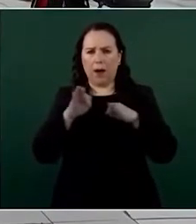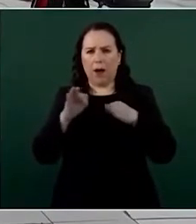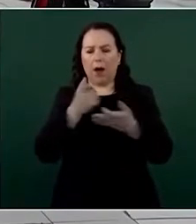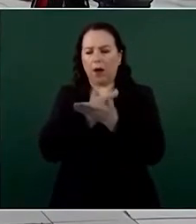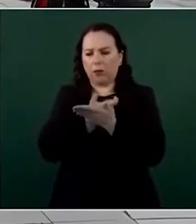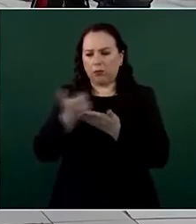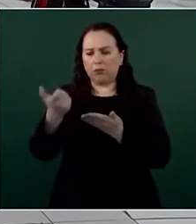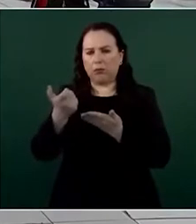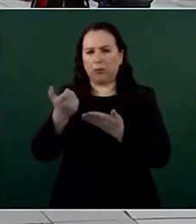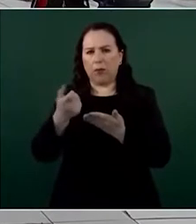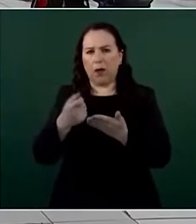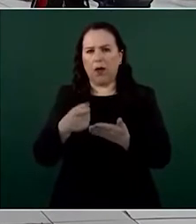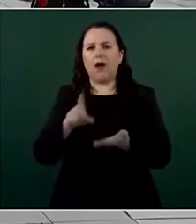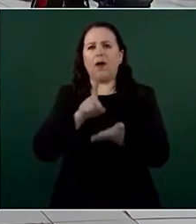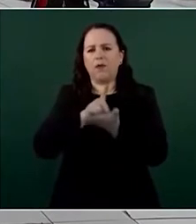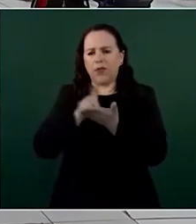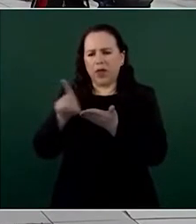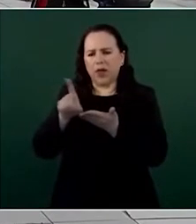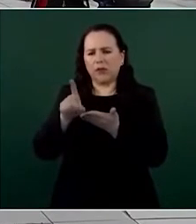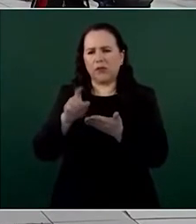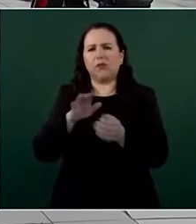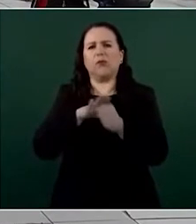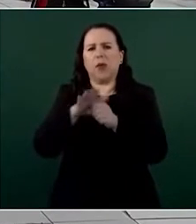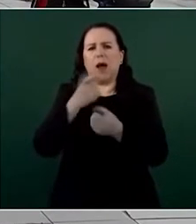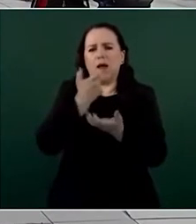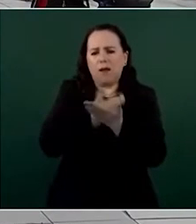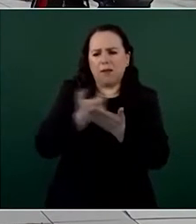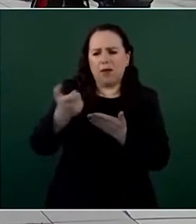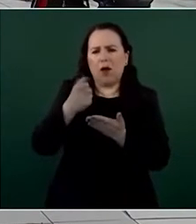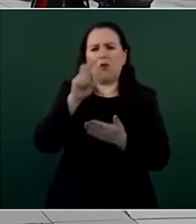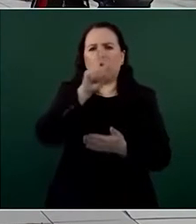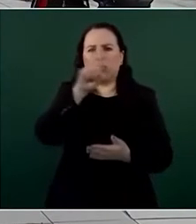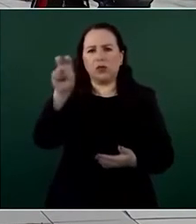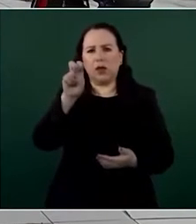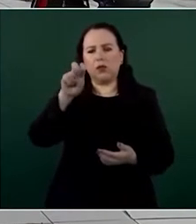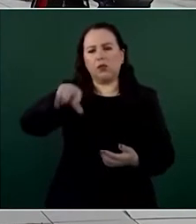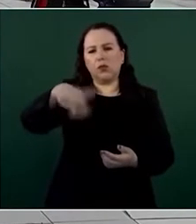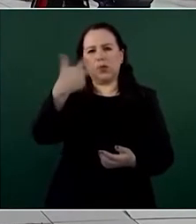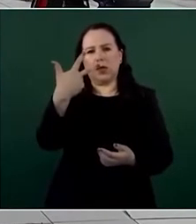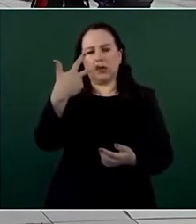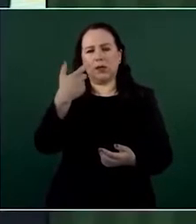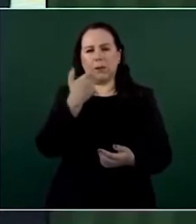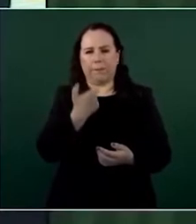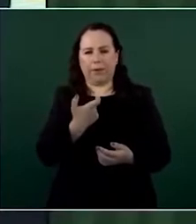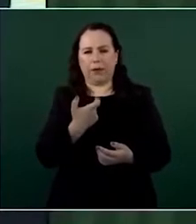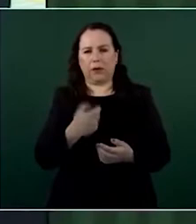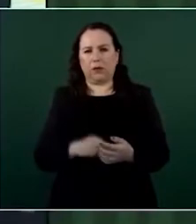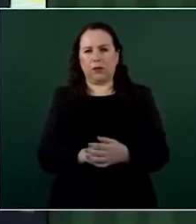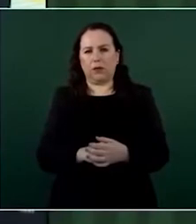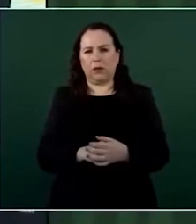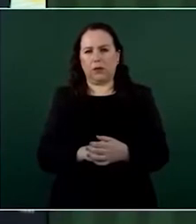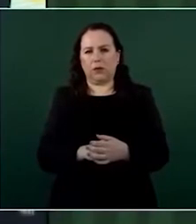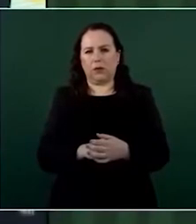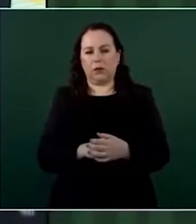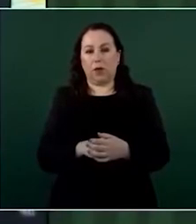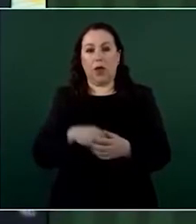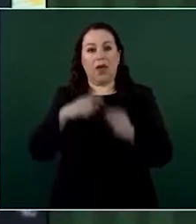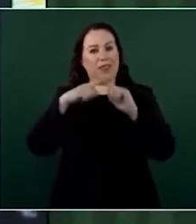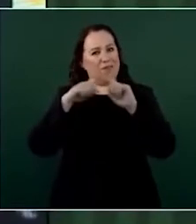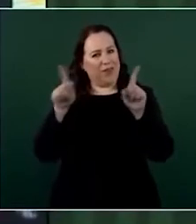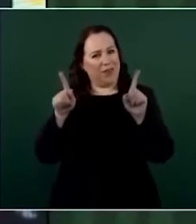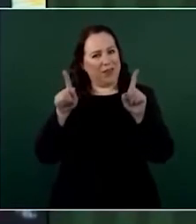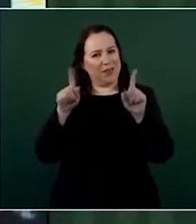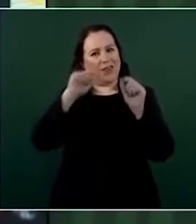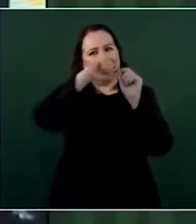tiene derecho a un salario mínimo de 213 pesos. En el resto del país, el